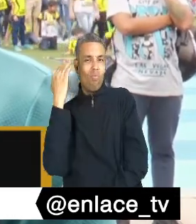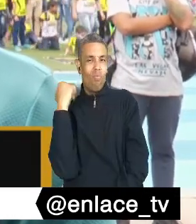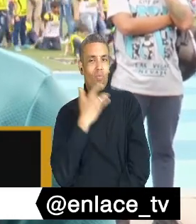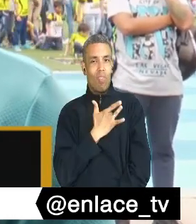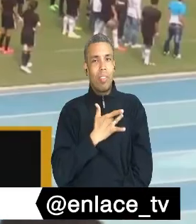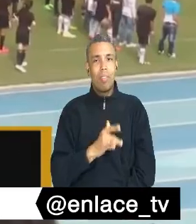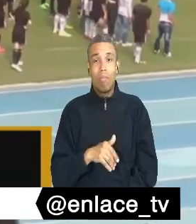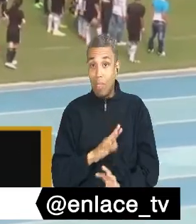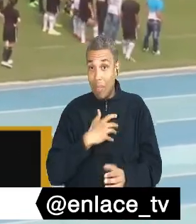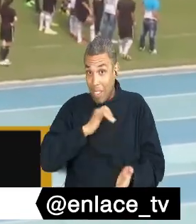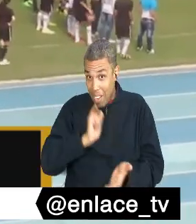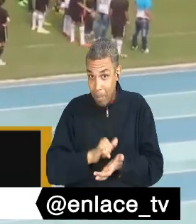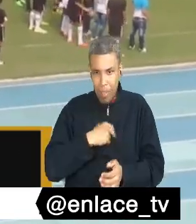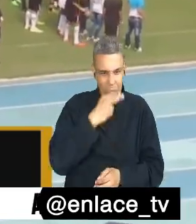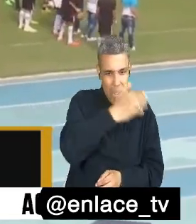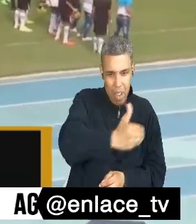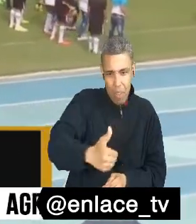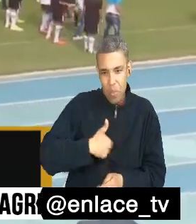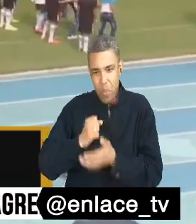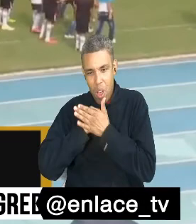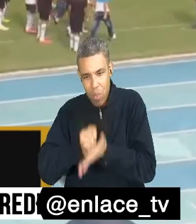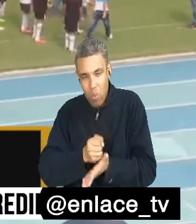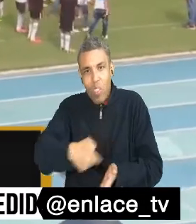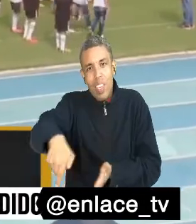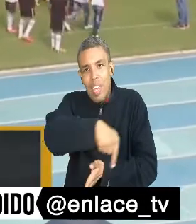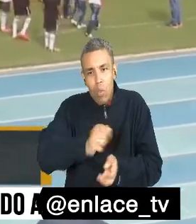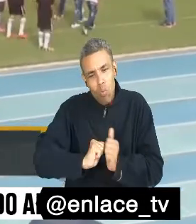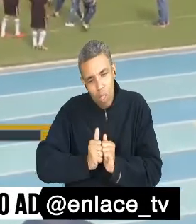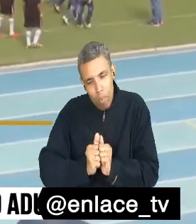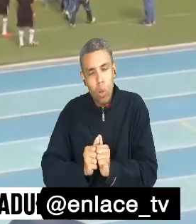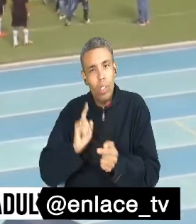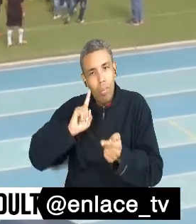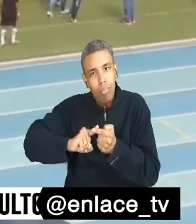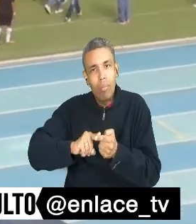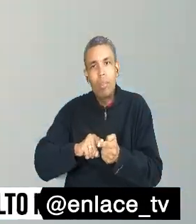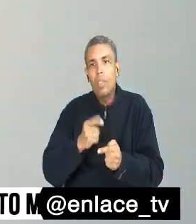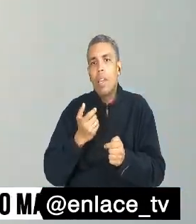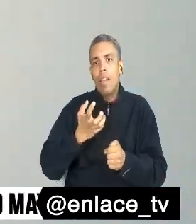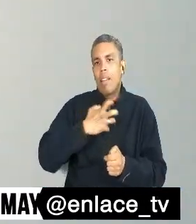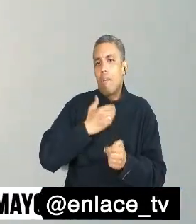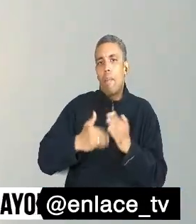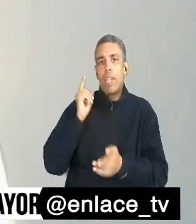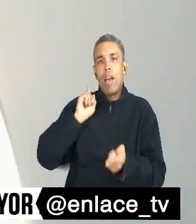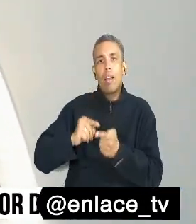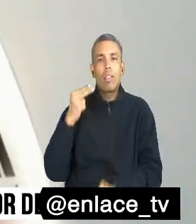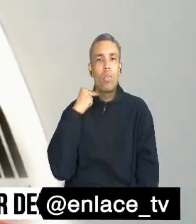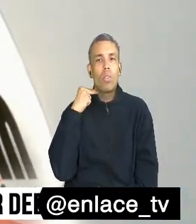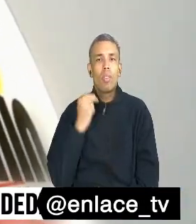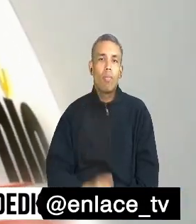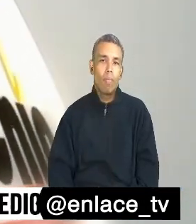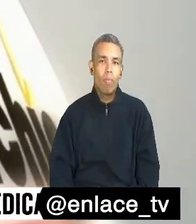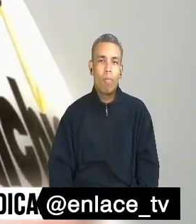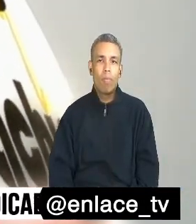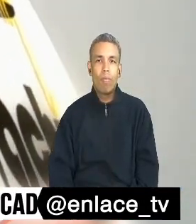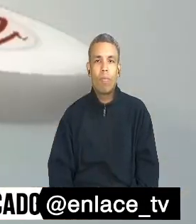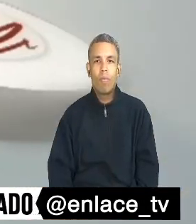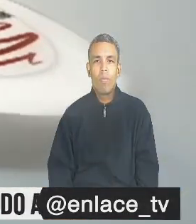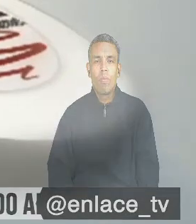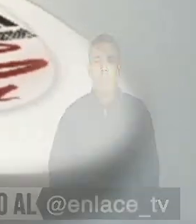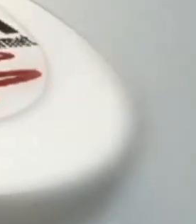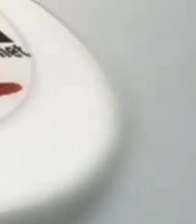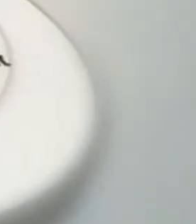como proyecto de vida. Este torneo municipal va hasta el mes de noviembre. Hasta aquí los deportes, con el patrocinio